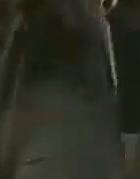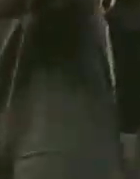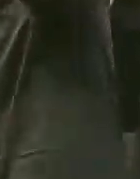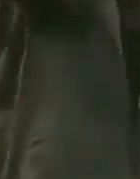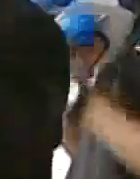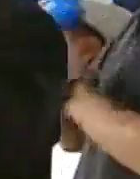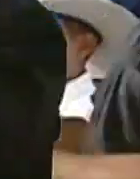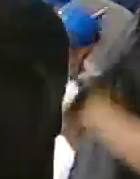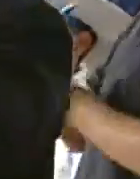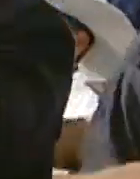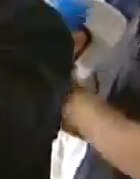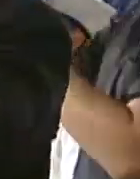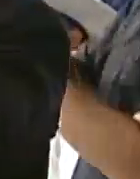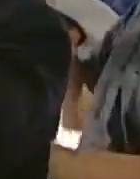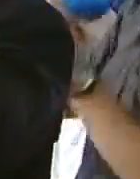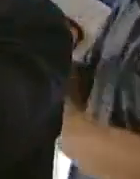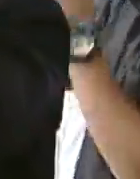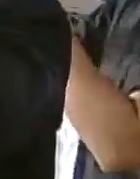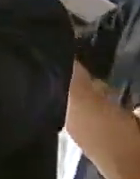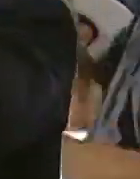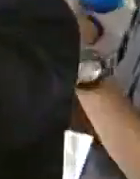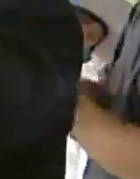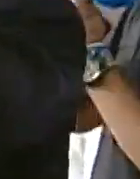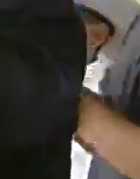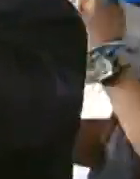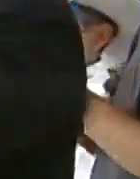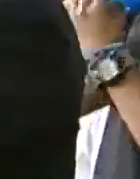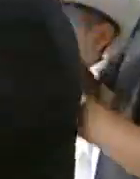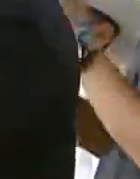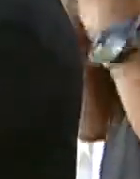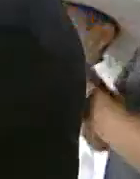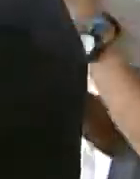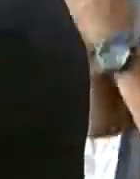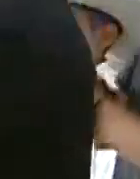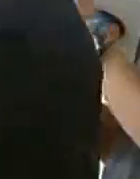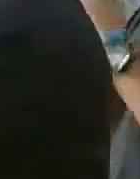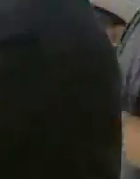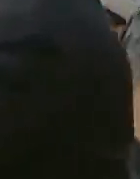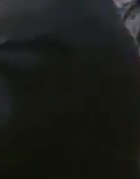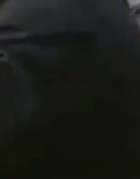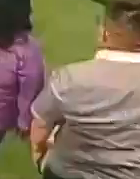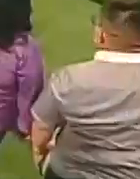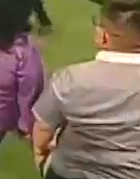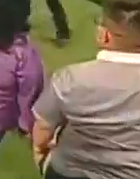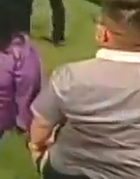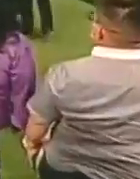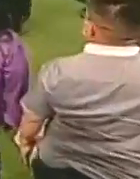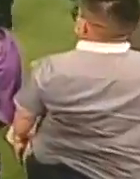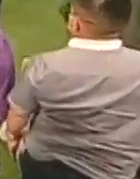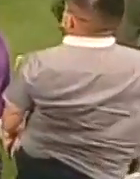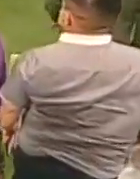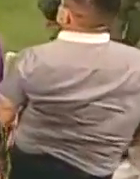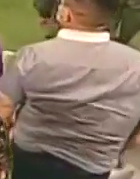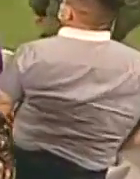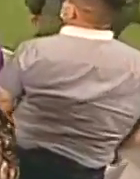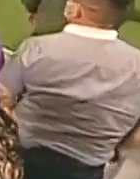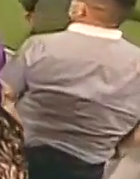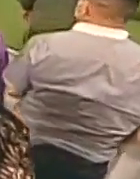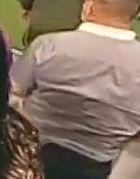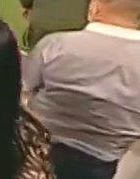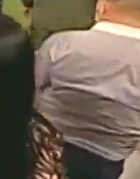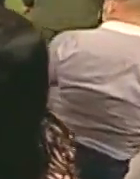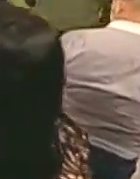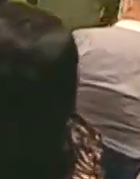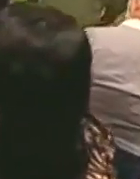ejemplar, el gobernador Héctor Hernández, que quiero acompañar, alcalde Rainer Pulido, es que está en primer lugar, y ahorita en